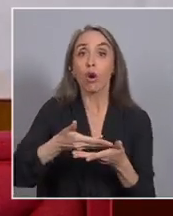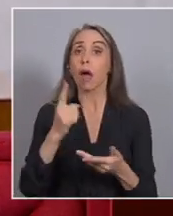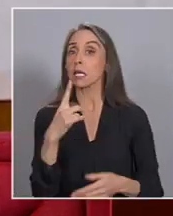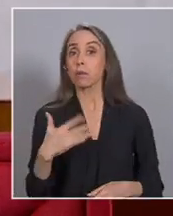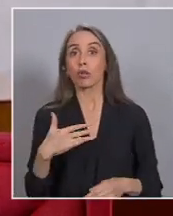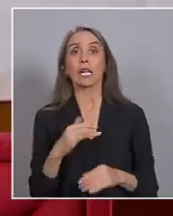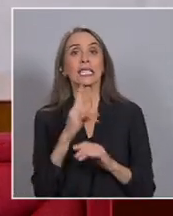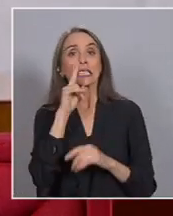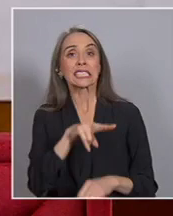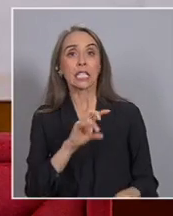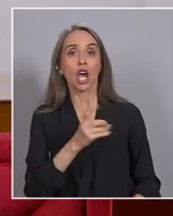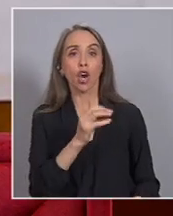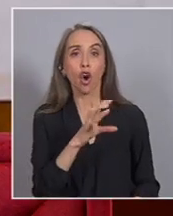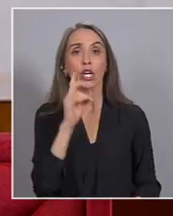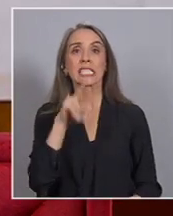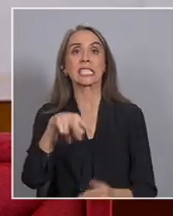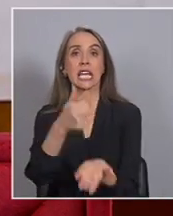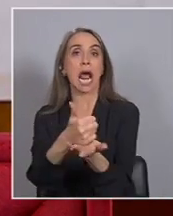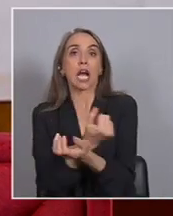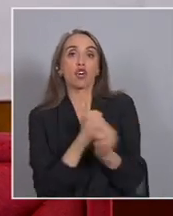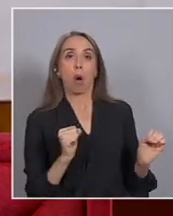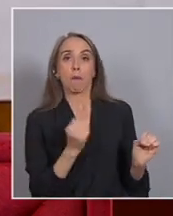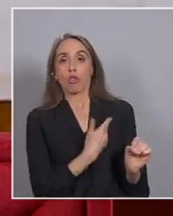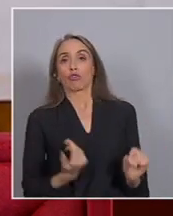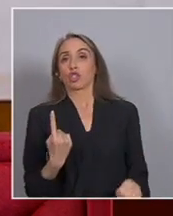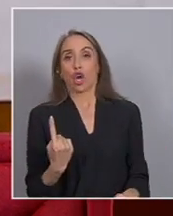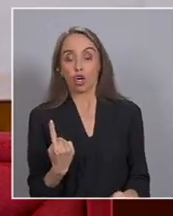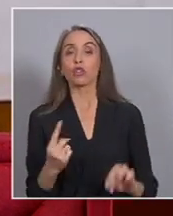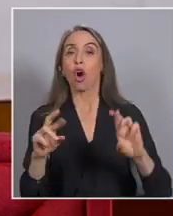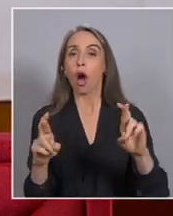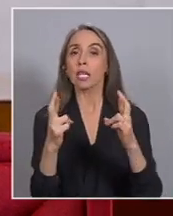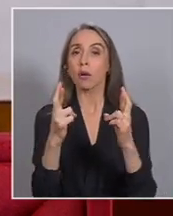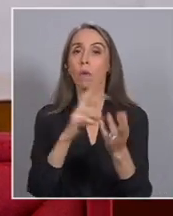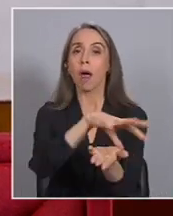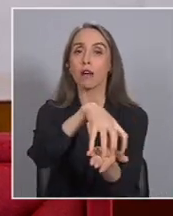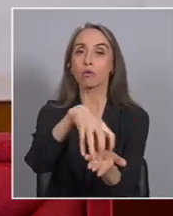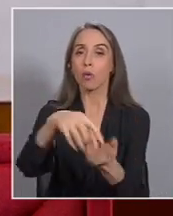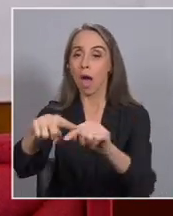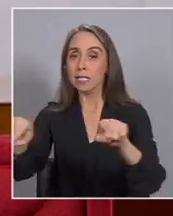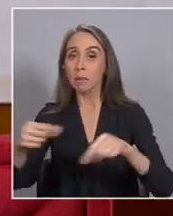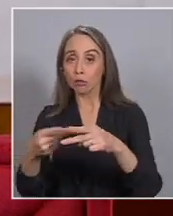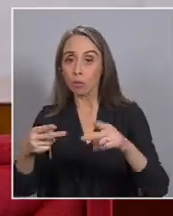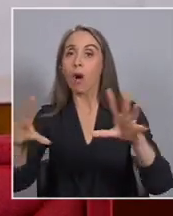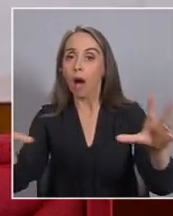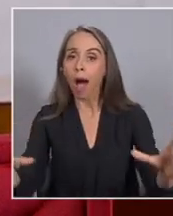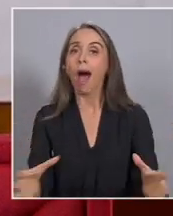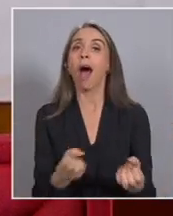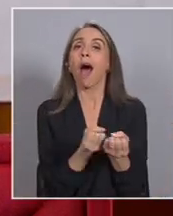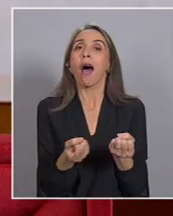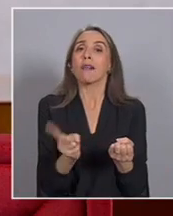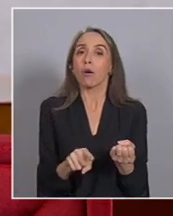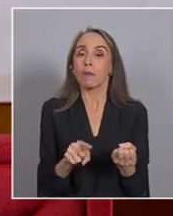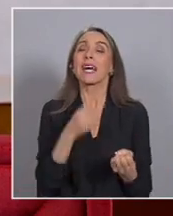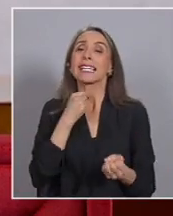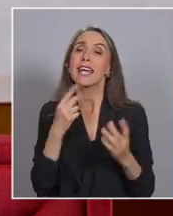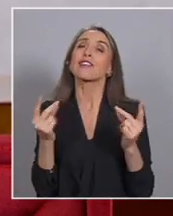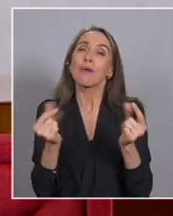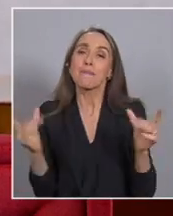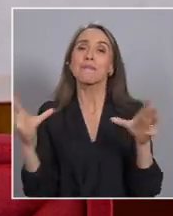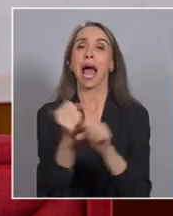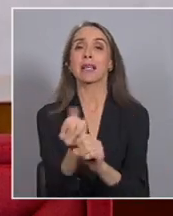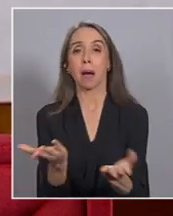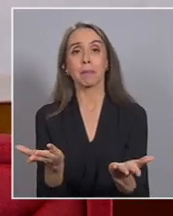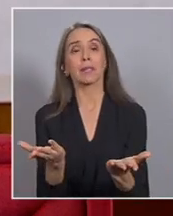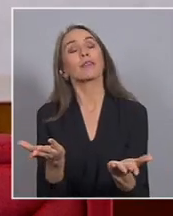porque sin ellos no podríamos, a recuperar las ciudades y los espacios públicos. Sin lugar a dudas nos gustaría hacerlo más rápido y he